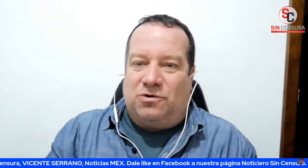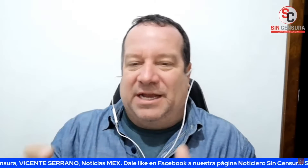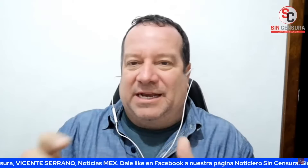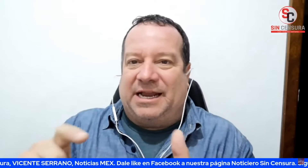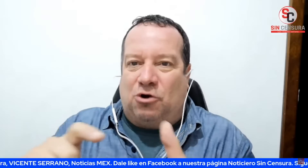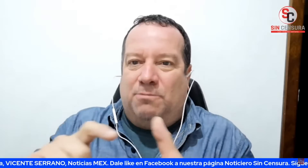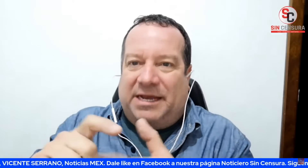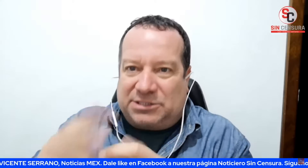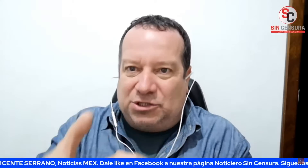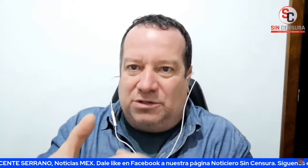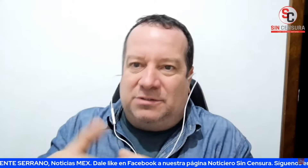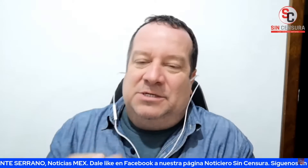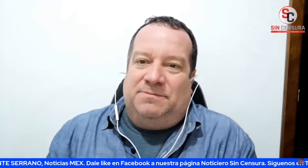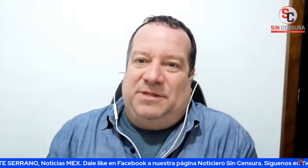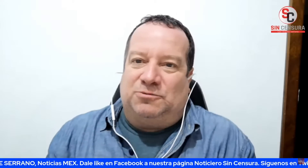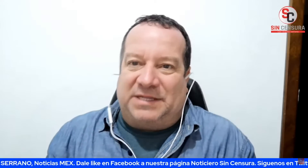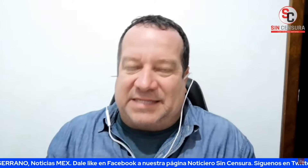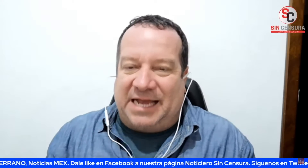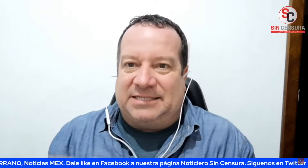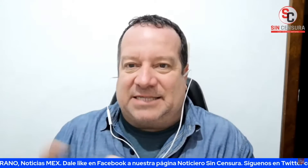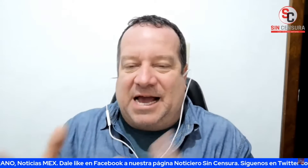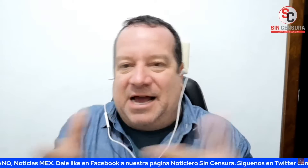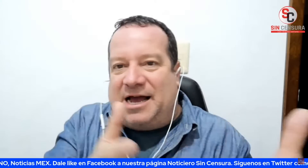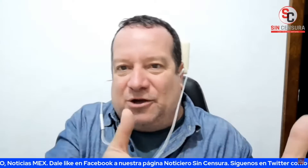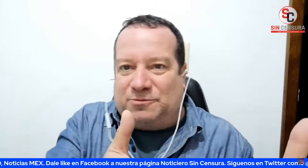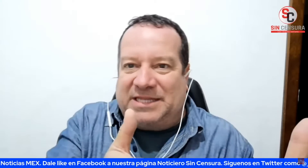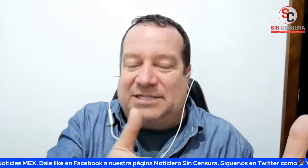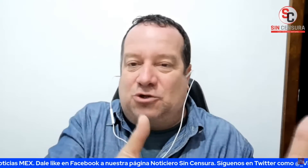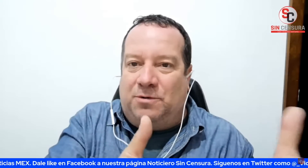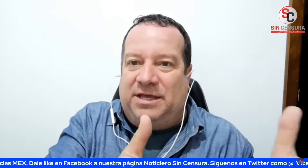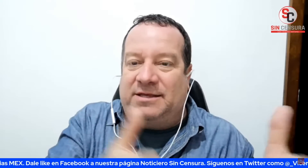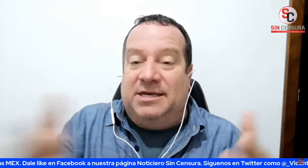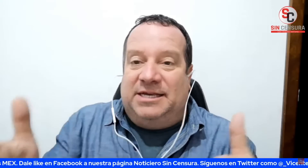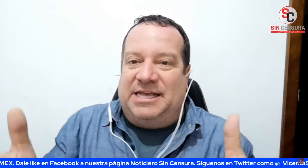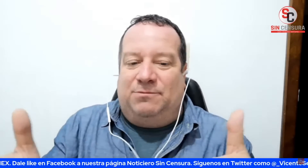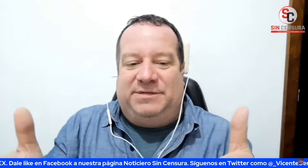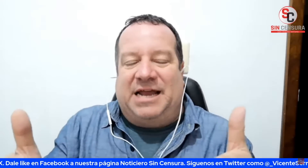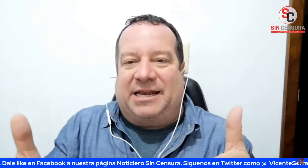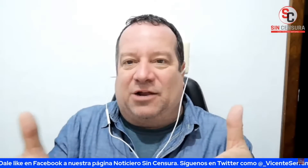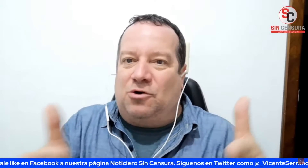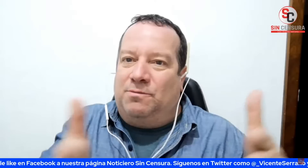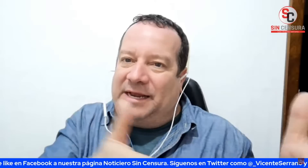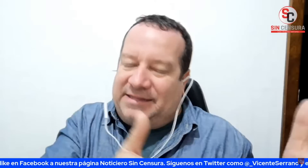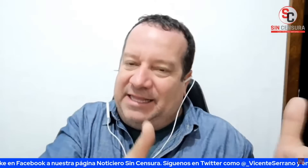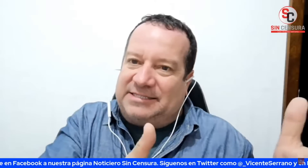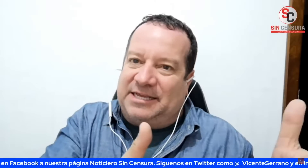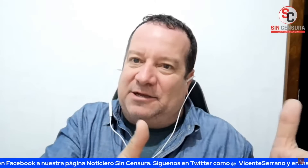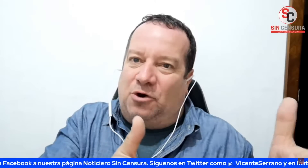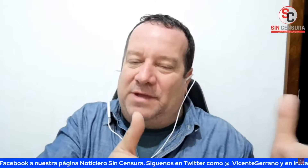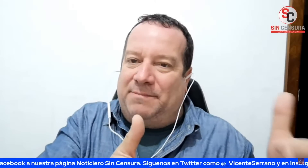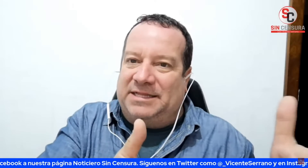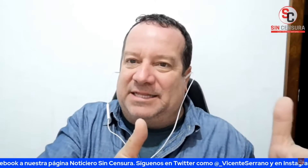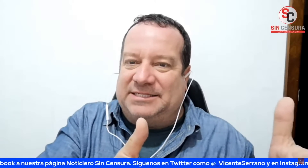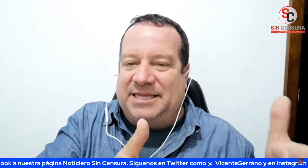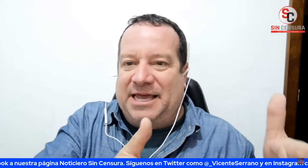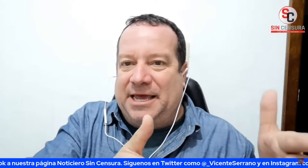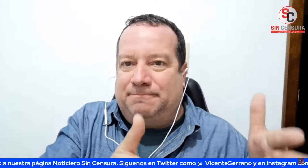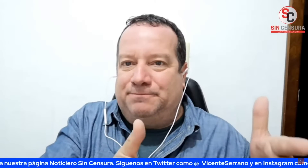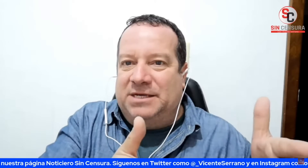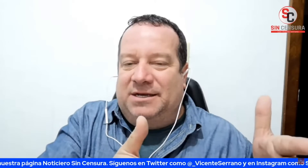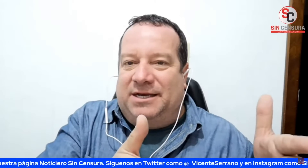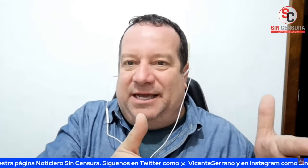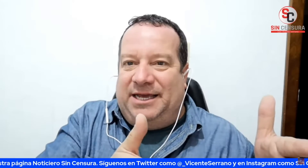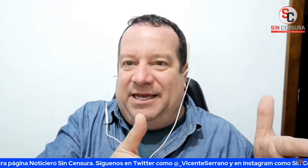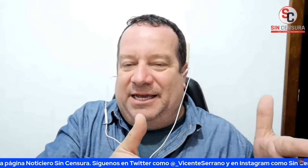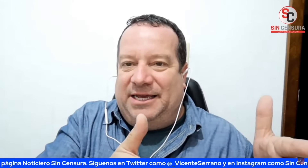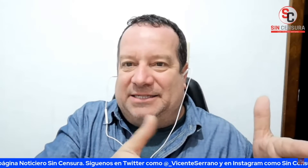número 1 en reconversión de hospitales a hospitales COVID y al reconvertirse, obviamente se